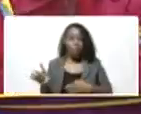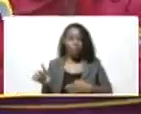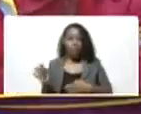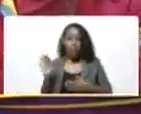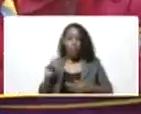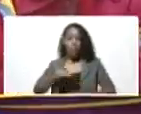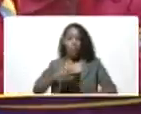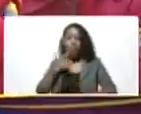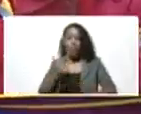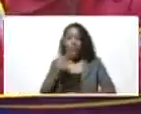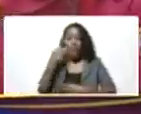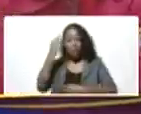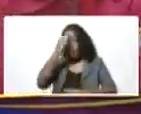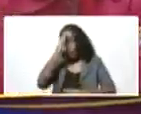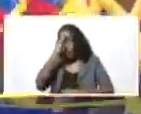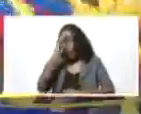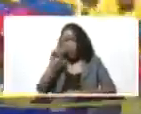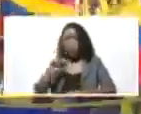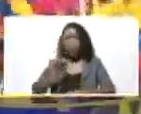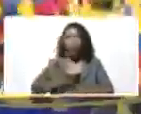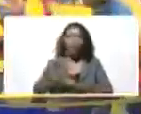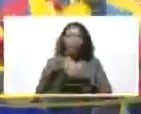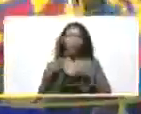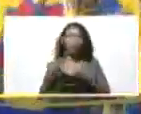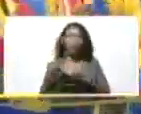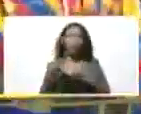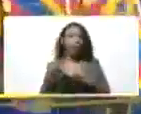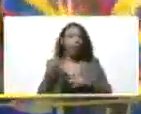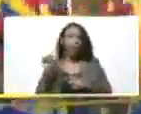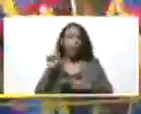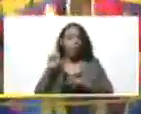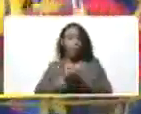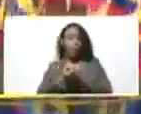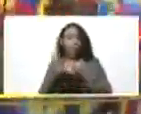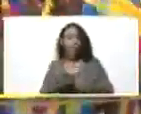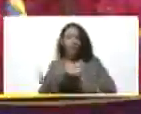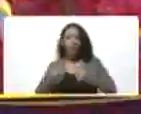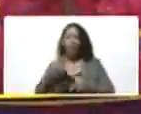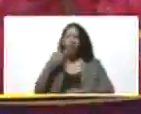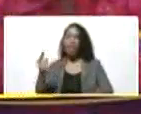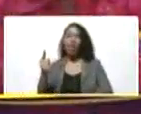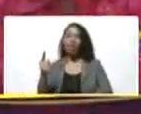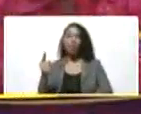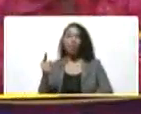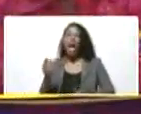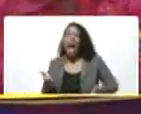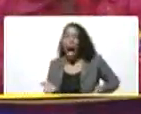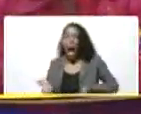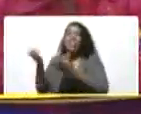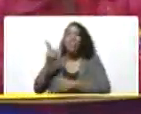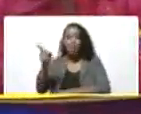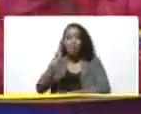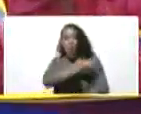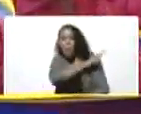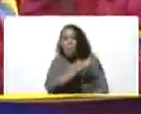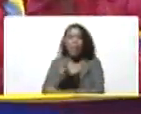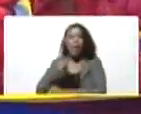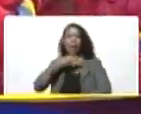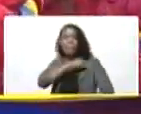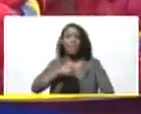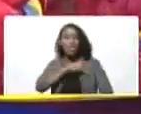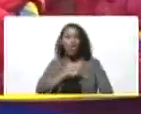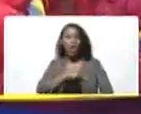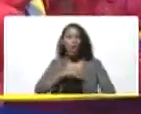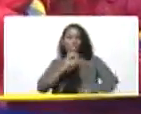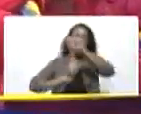pudo hacer dudar porque era natural. Y su esposa valiente le dijo, anda a cumplir la misión y